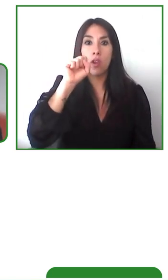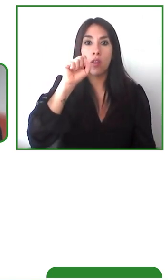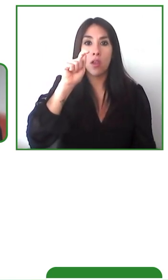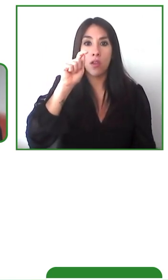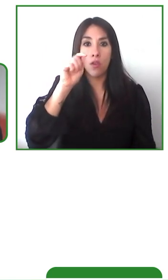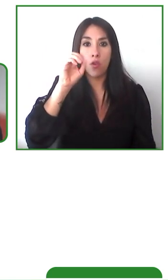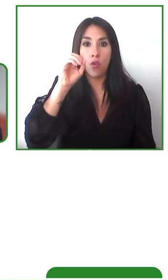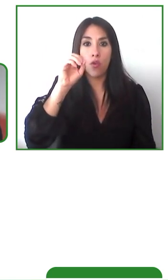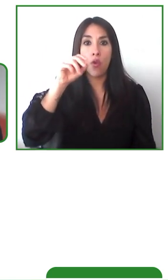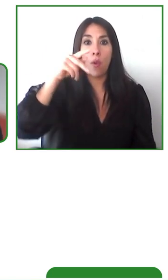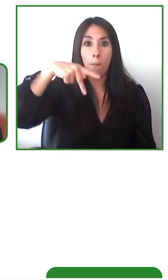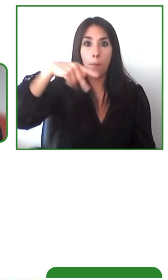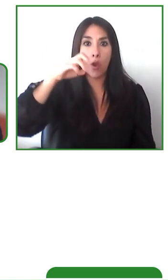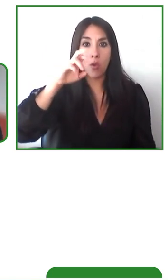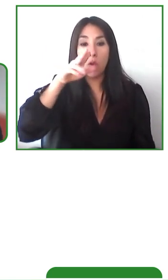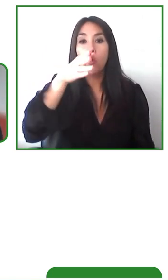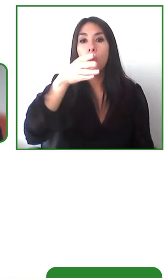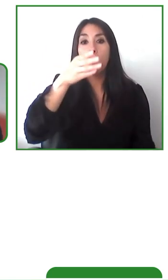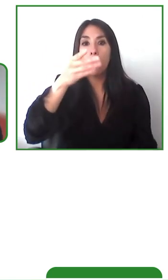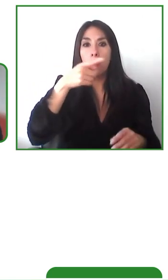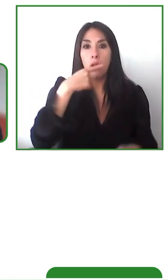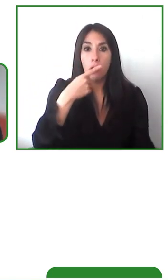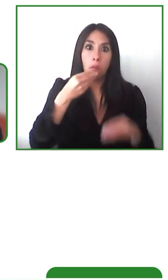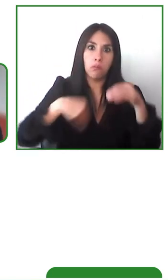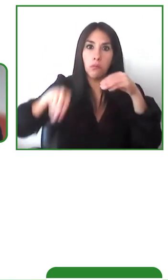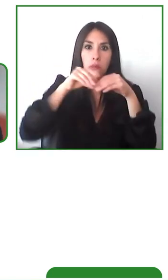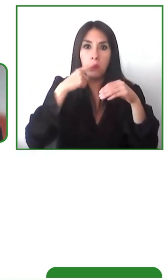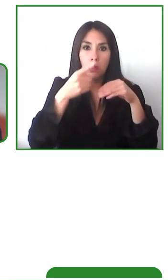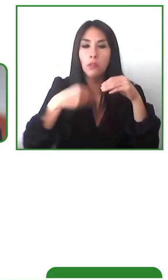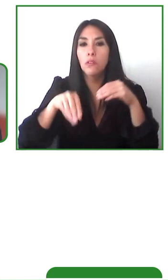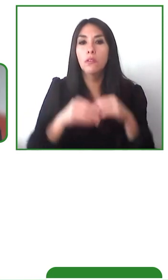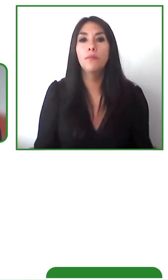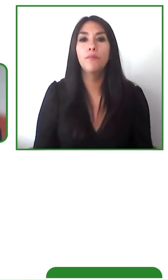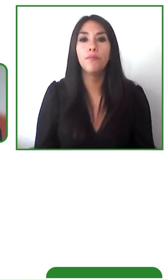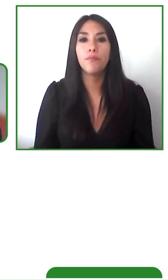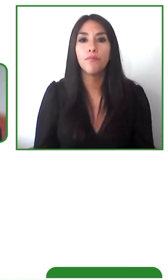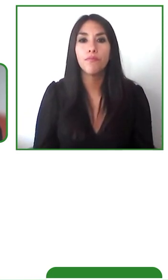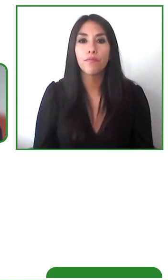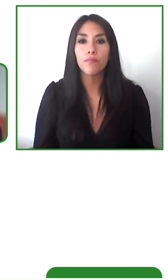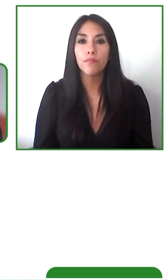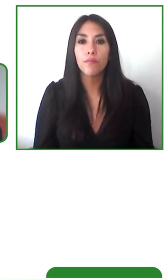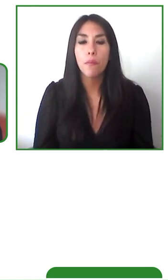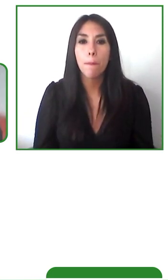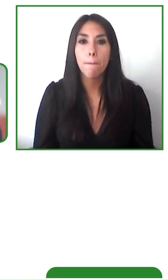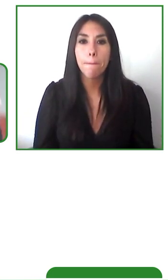And I would like to just add. Y sí, a mí me gustaría agregar.